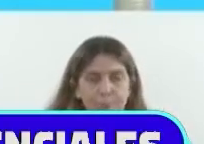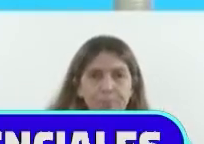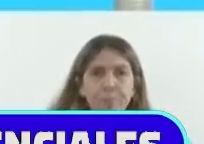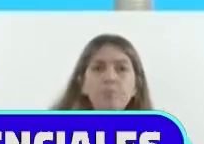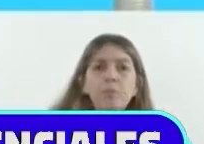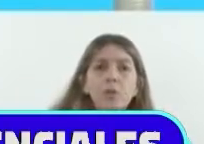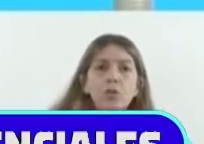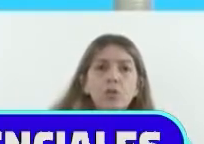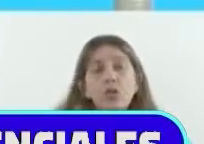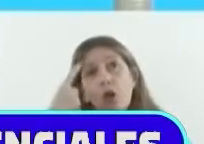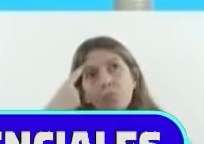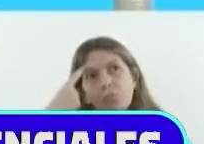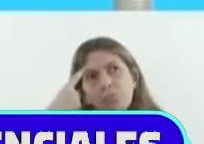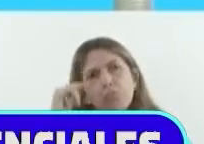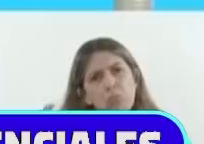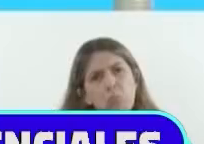Yo aspiro a que podamos hacerlo.